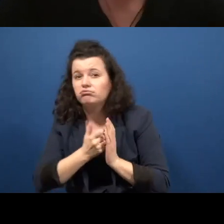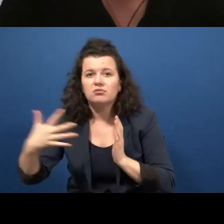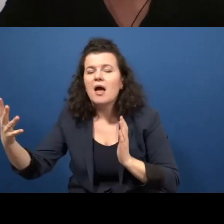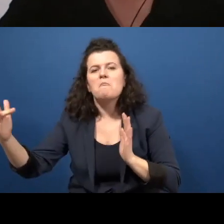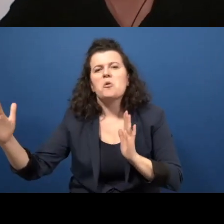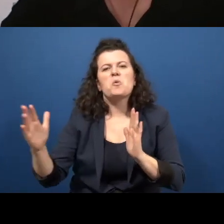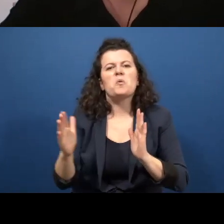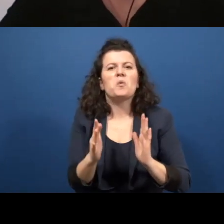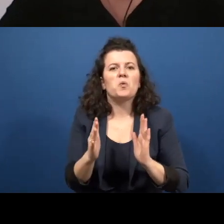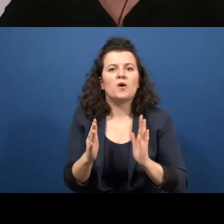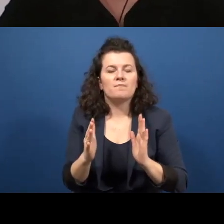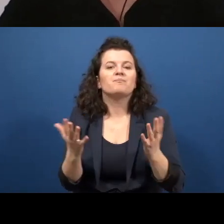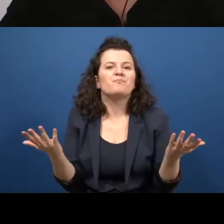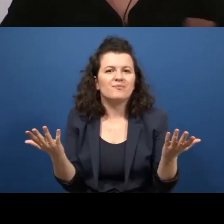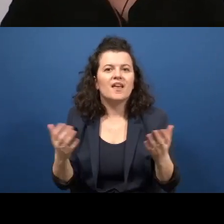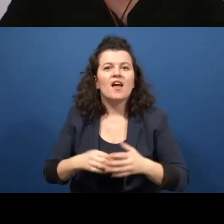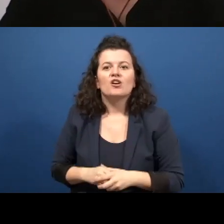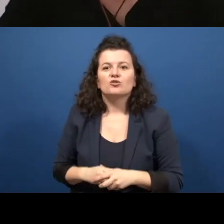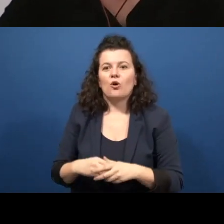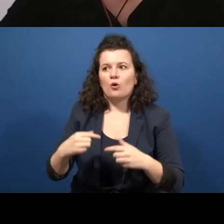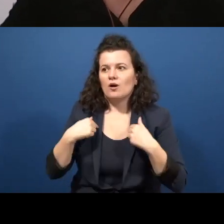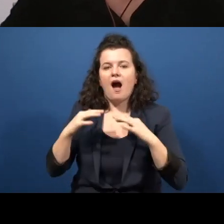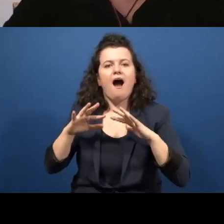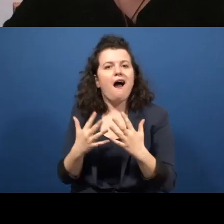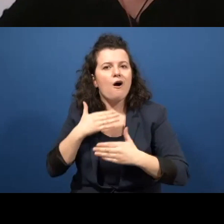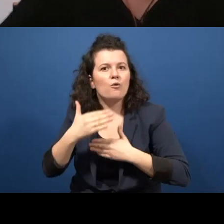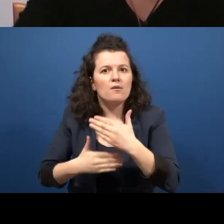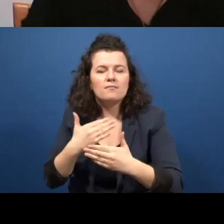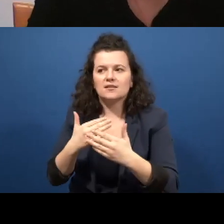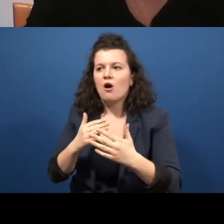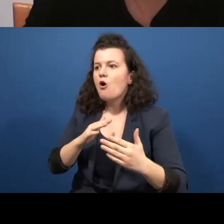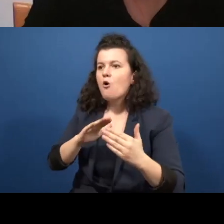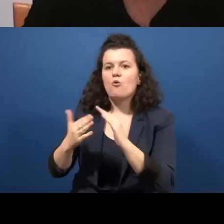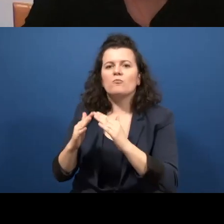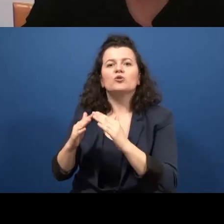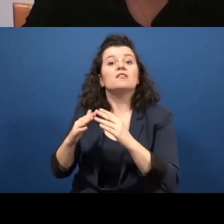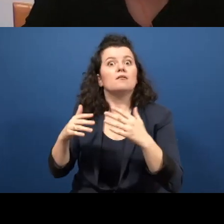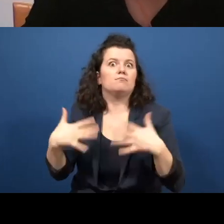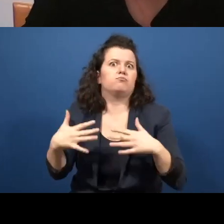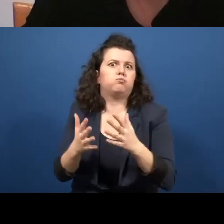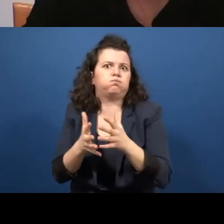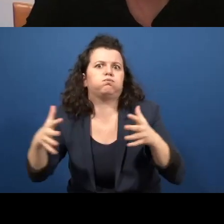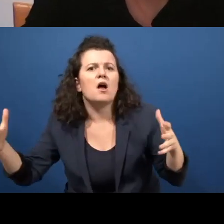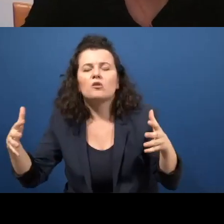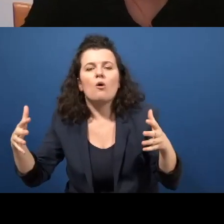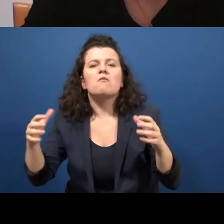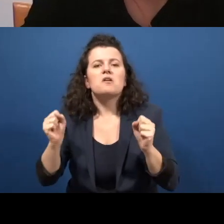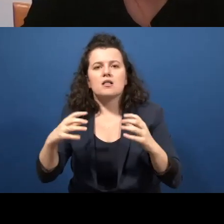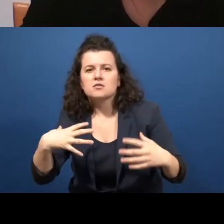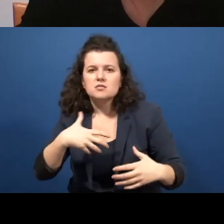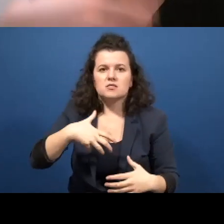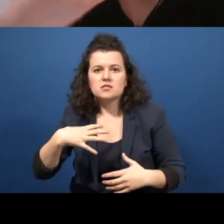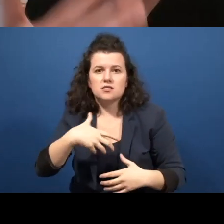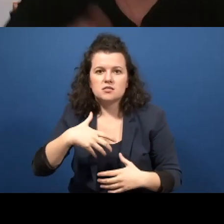signos son limitados si hablamos del léxico que hay que preparar. Hay una gran diferencia entre la preparación en una conferencia y en